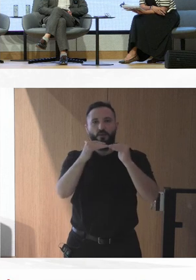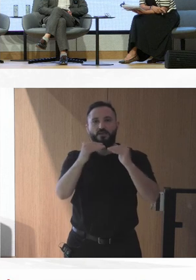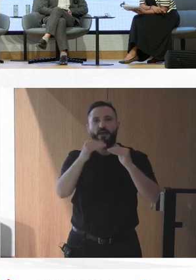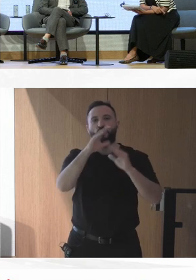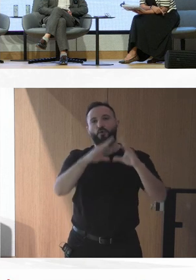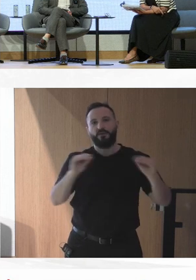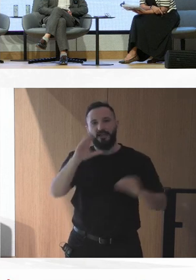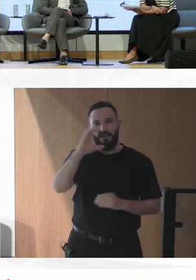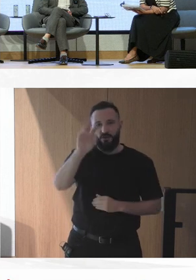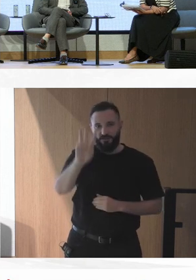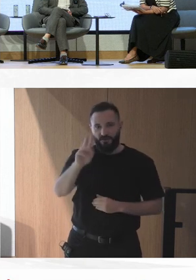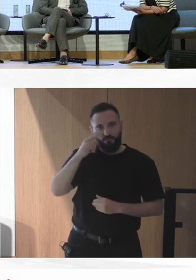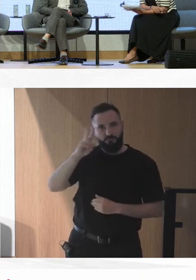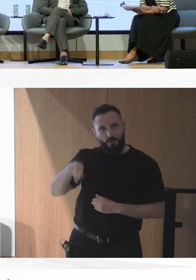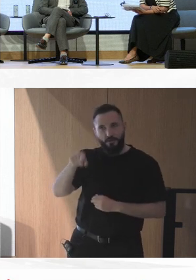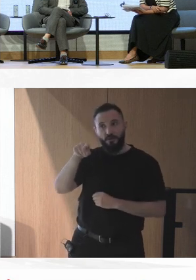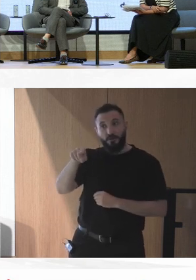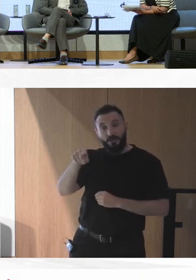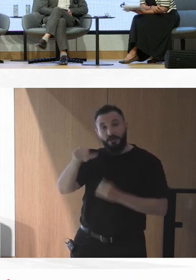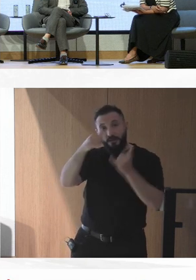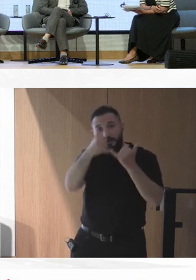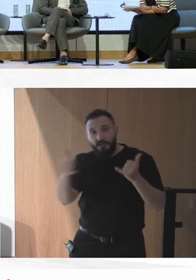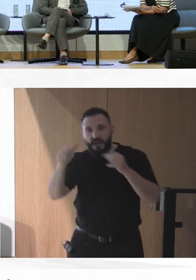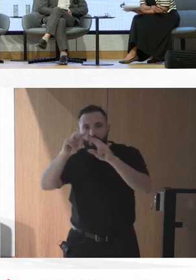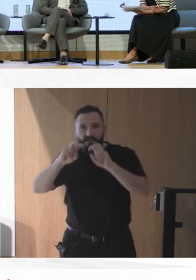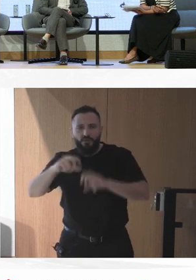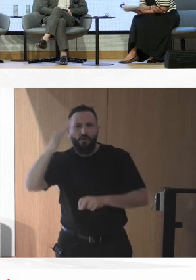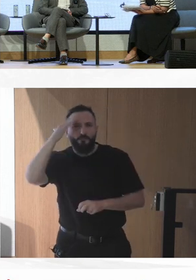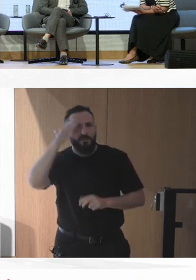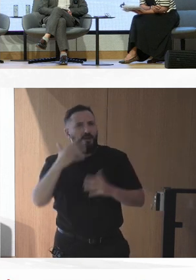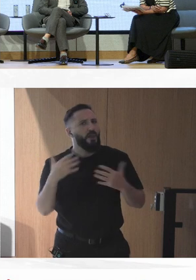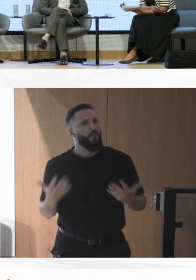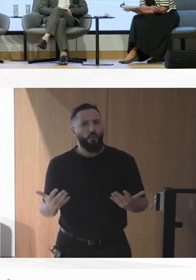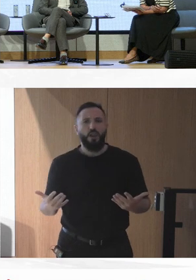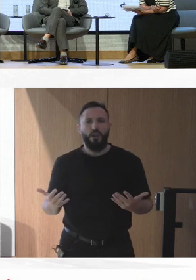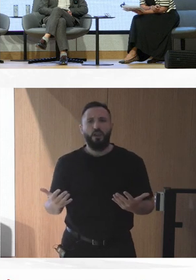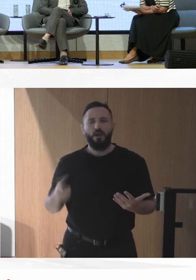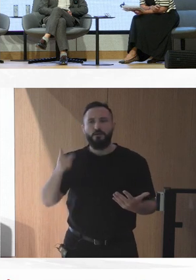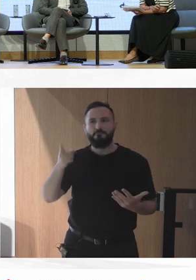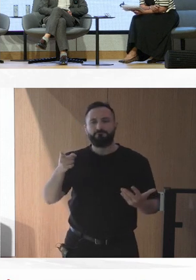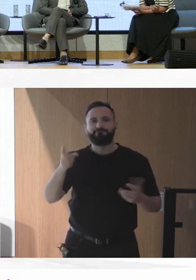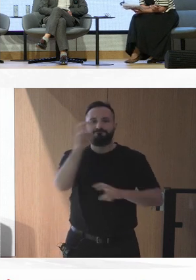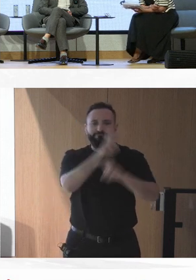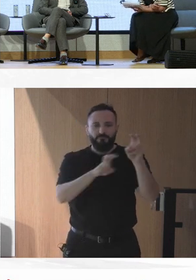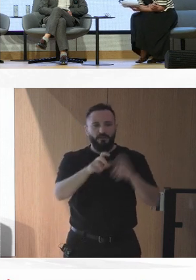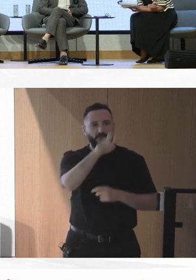Carlos III. Una de sus principales líneas de investigación son es el derecho de las personas con discapacidad